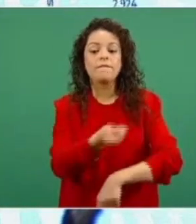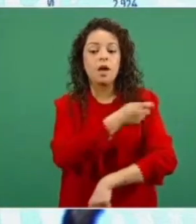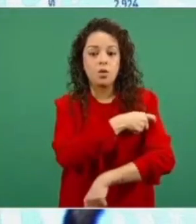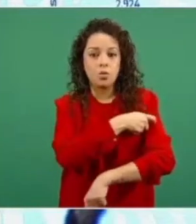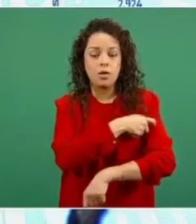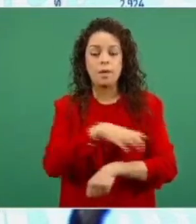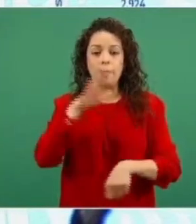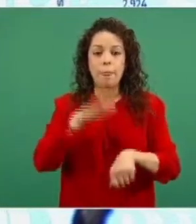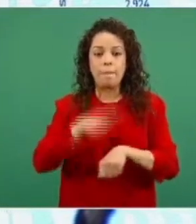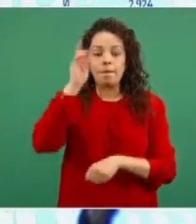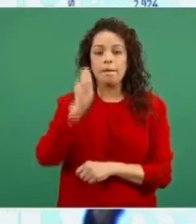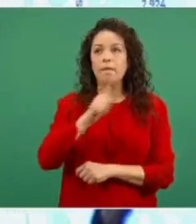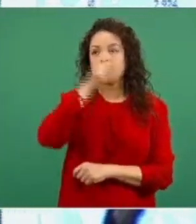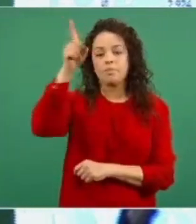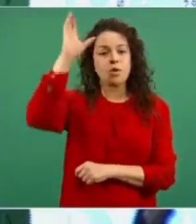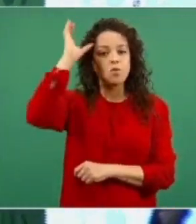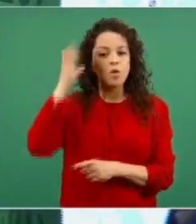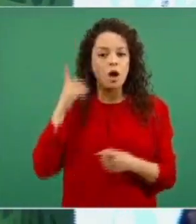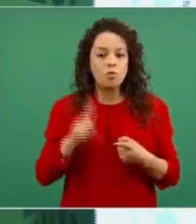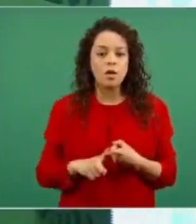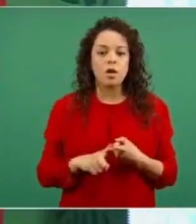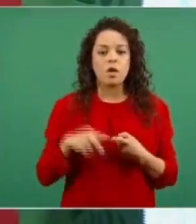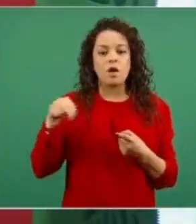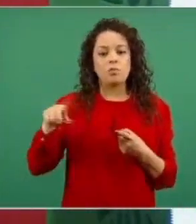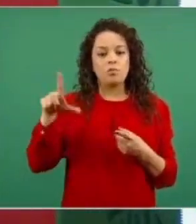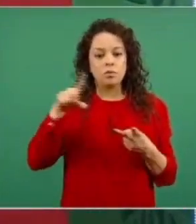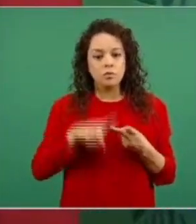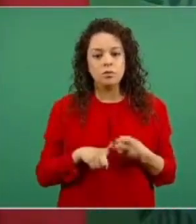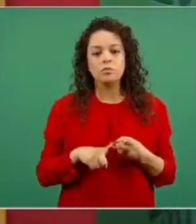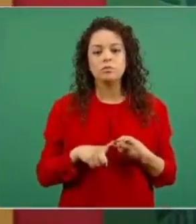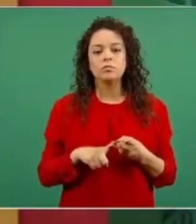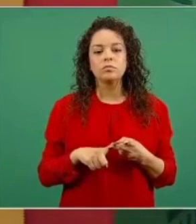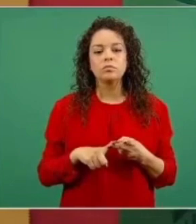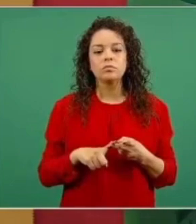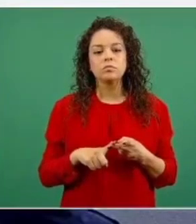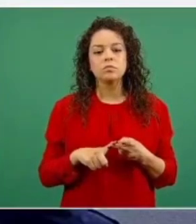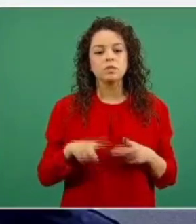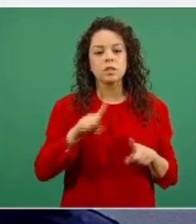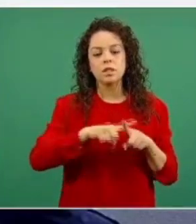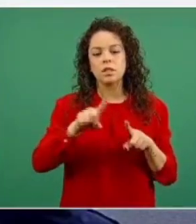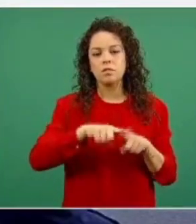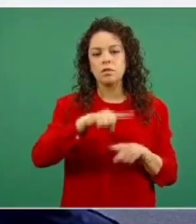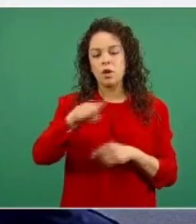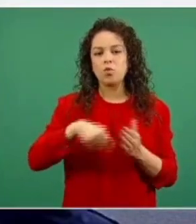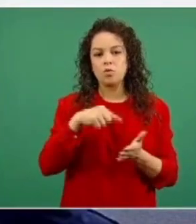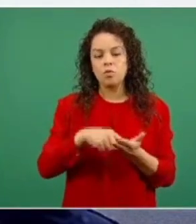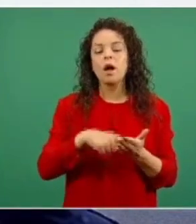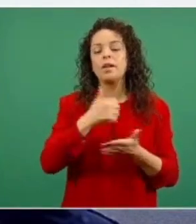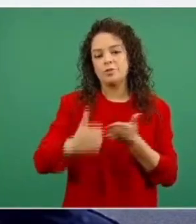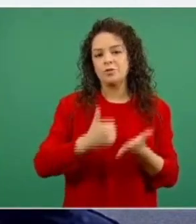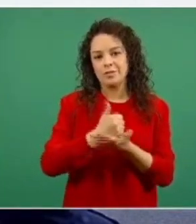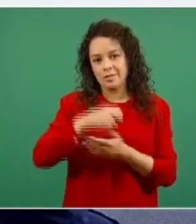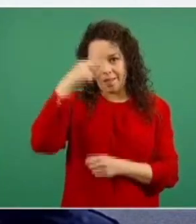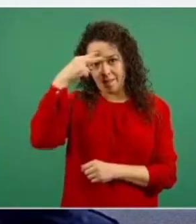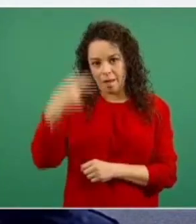principalmente en Coahuila, sitio de Nuevo León y los demás sitios en la Ciudad de México, y este ha sido el avance.